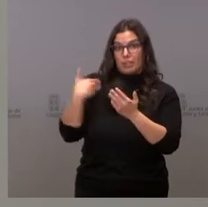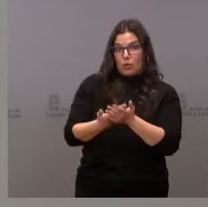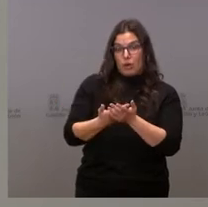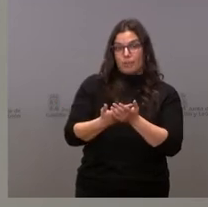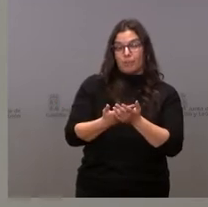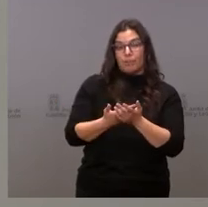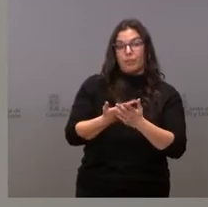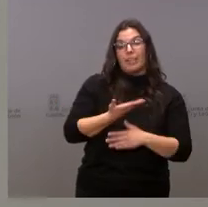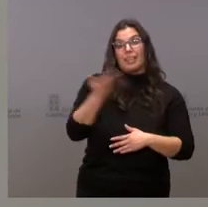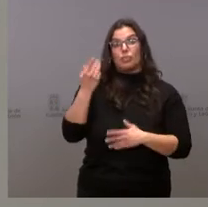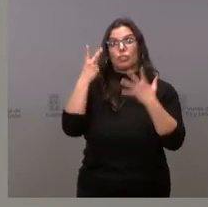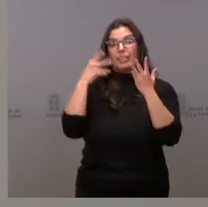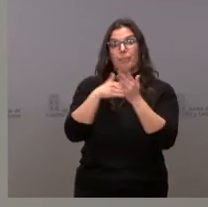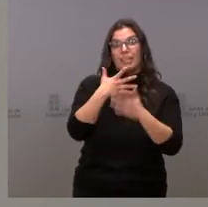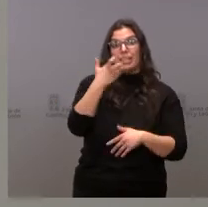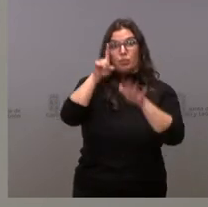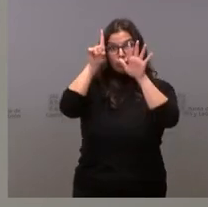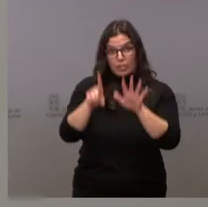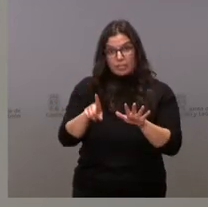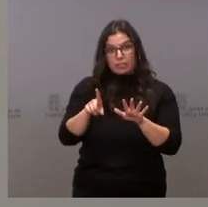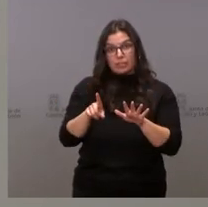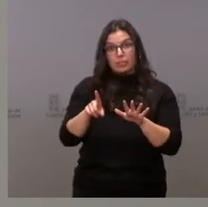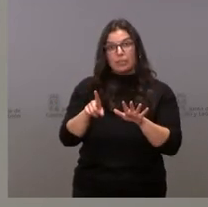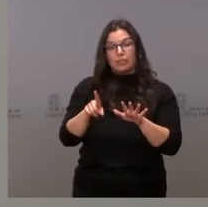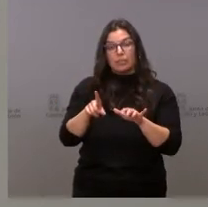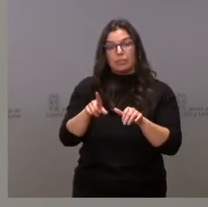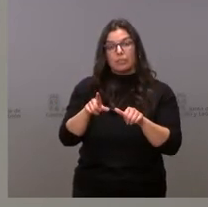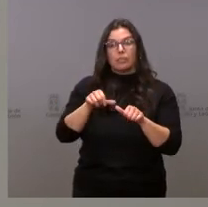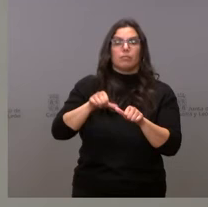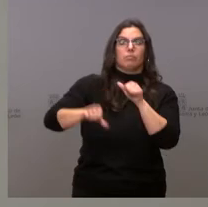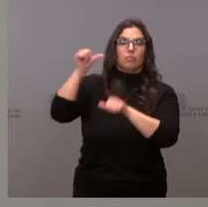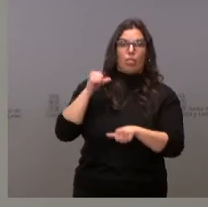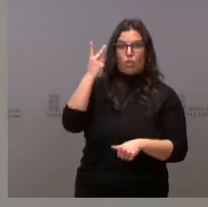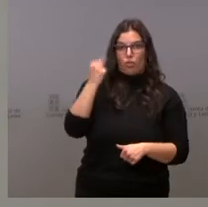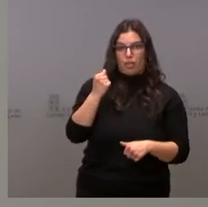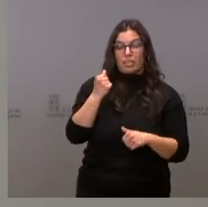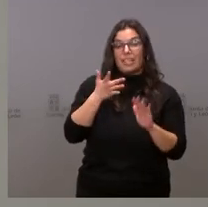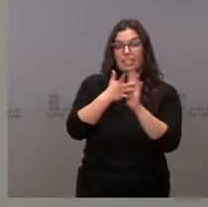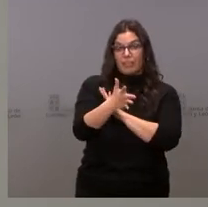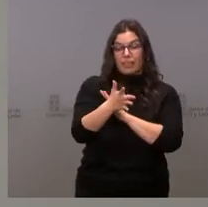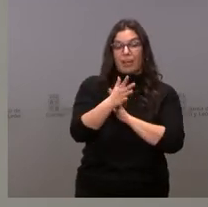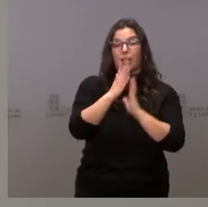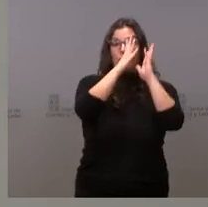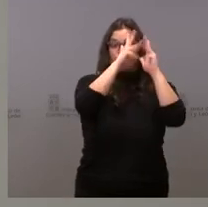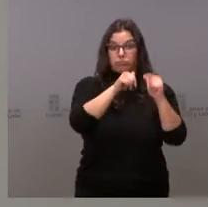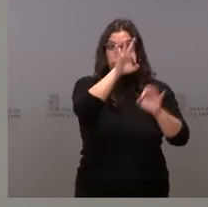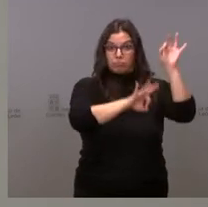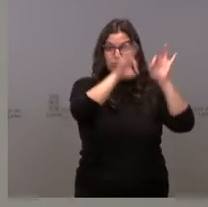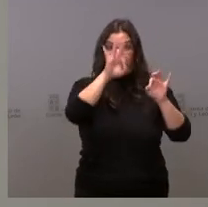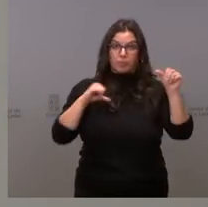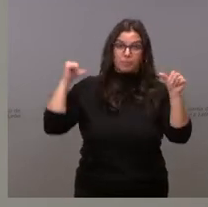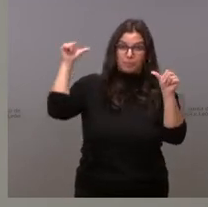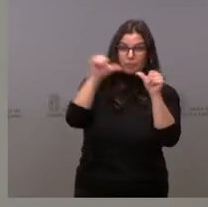por ejemplo a los 7.500 seis casos que tienen 20 en las 24 horas anteriores eso lleva a que la incidencia acumulada a 14 días